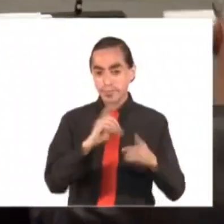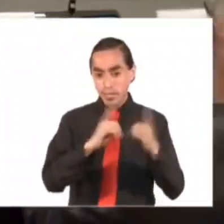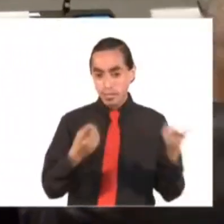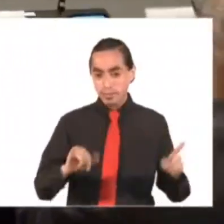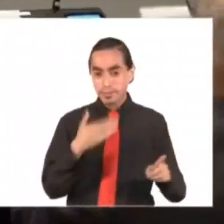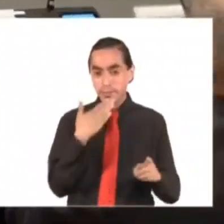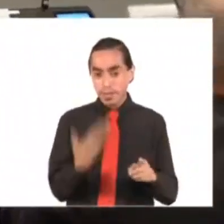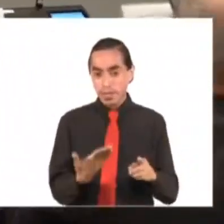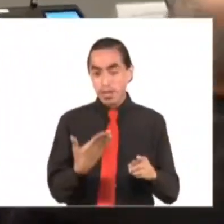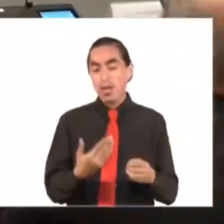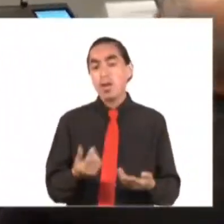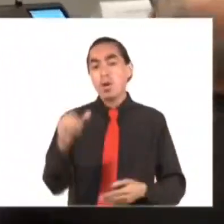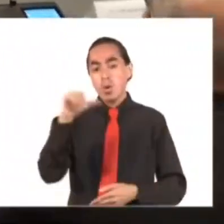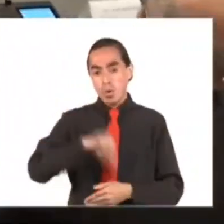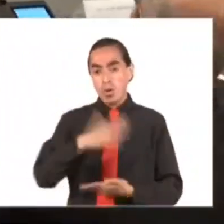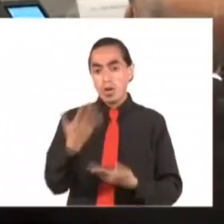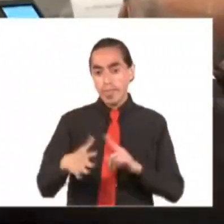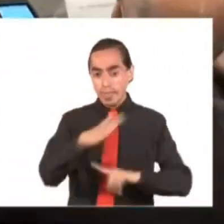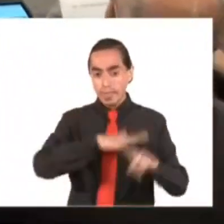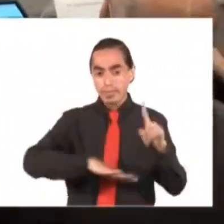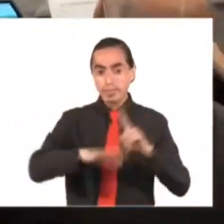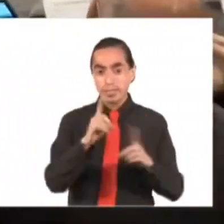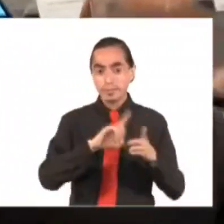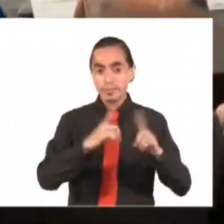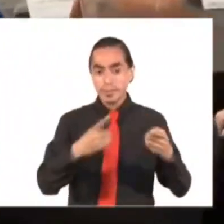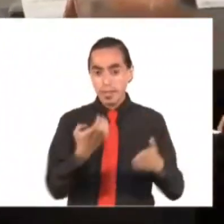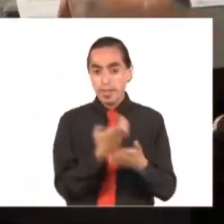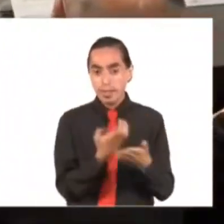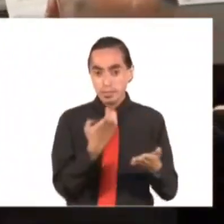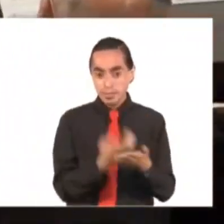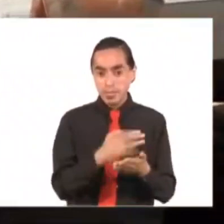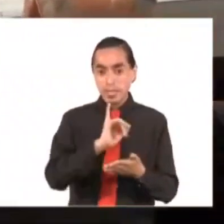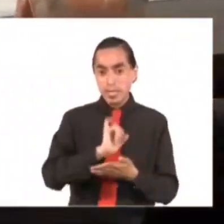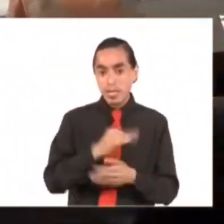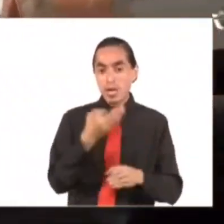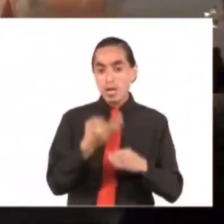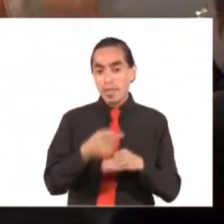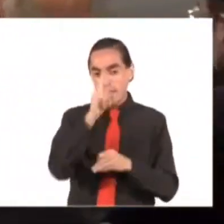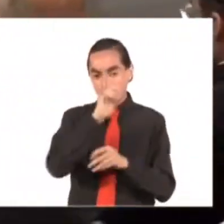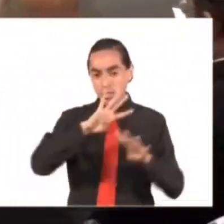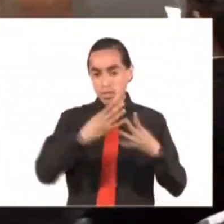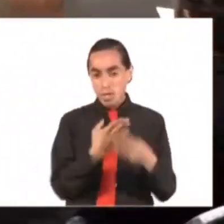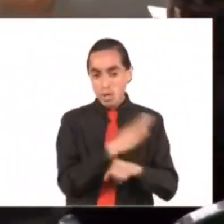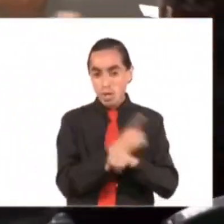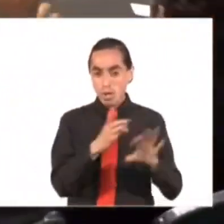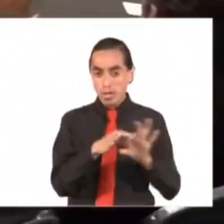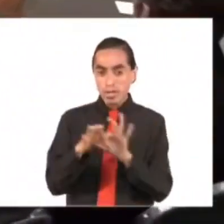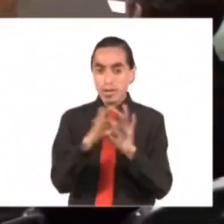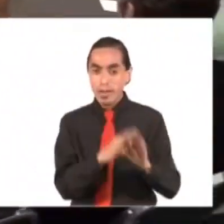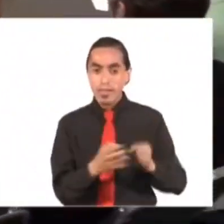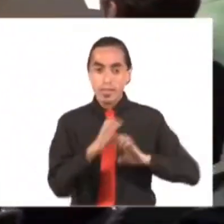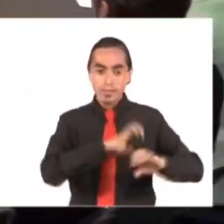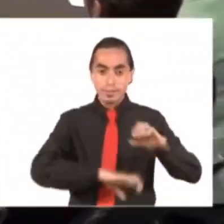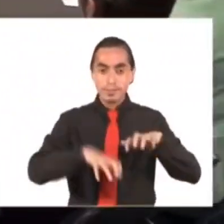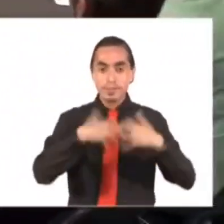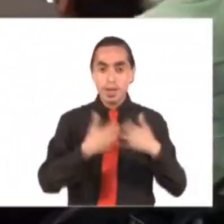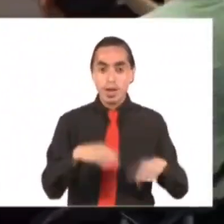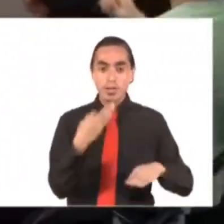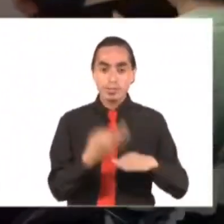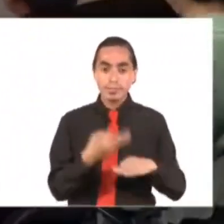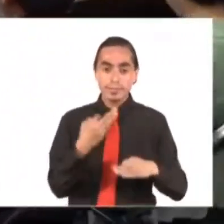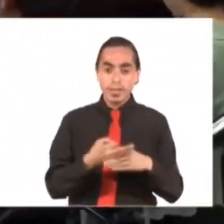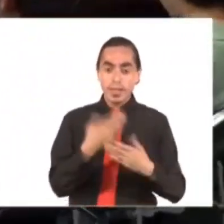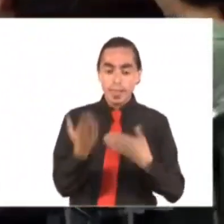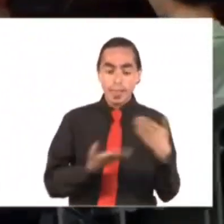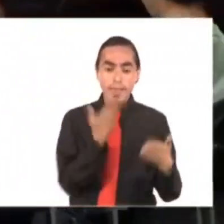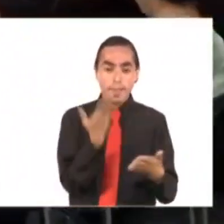contexto económico retador y debido a la importancia que reviste el Consejo Coordinador Empresarial, se somete a consideración